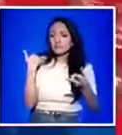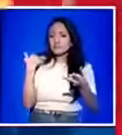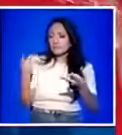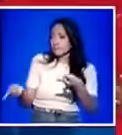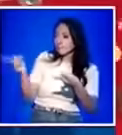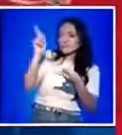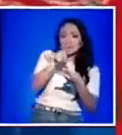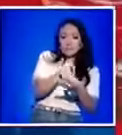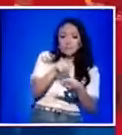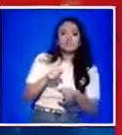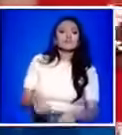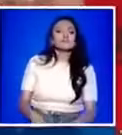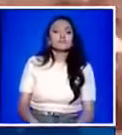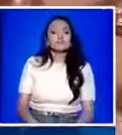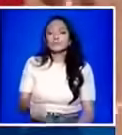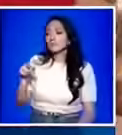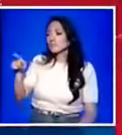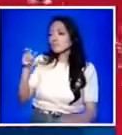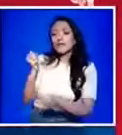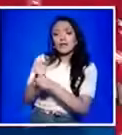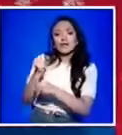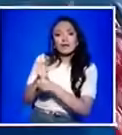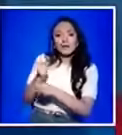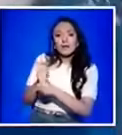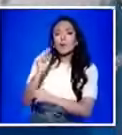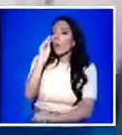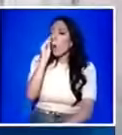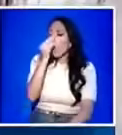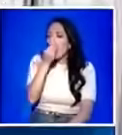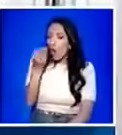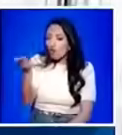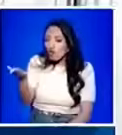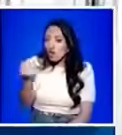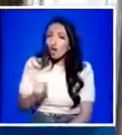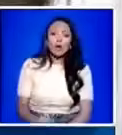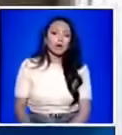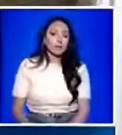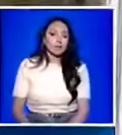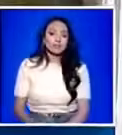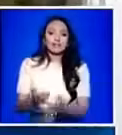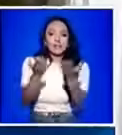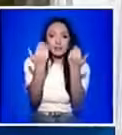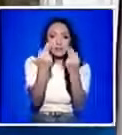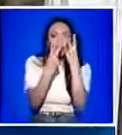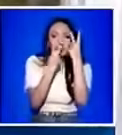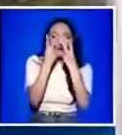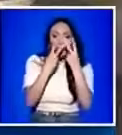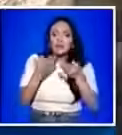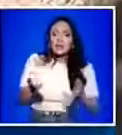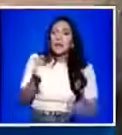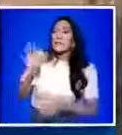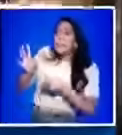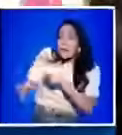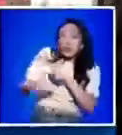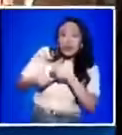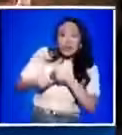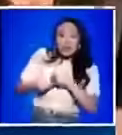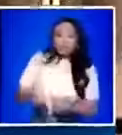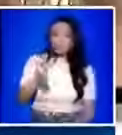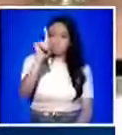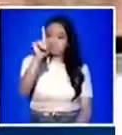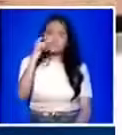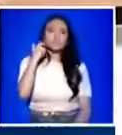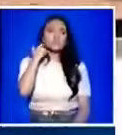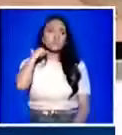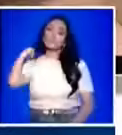Yuna Yukuna, están trabajando con flores, así que queremos que vengan y visiten nuestro stand. Pero además, Alex, hay algo